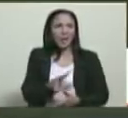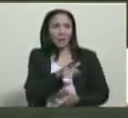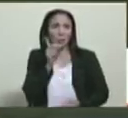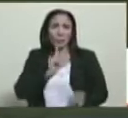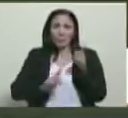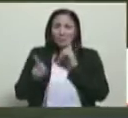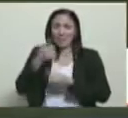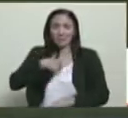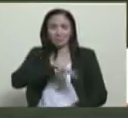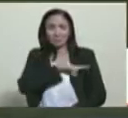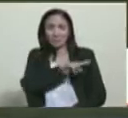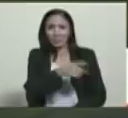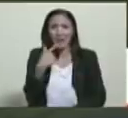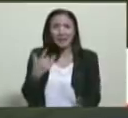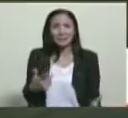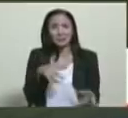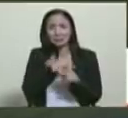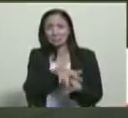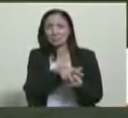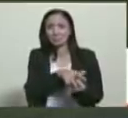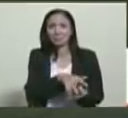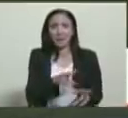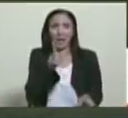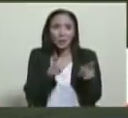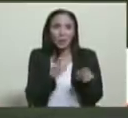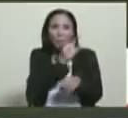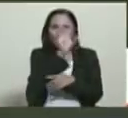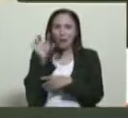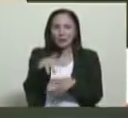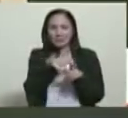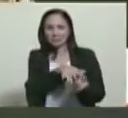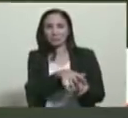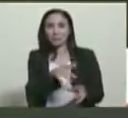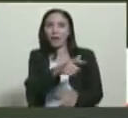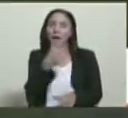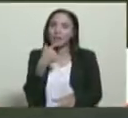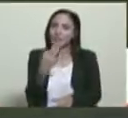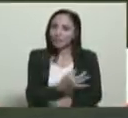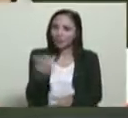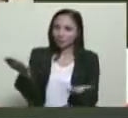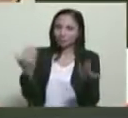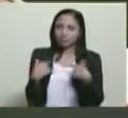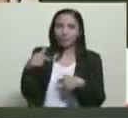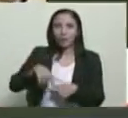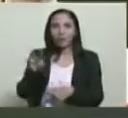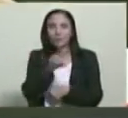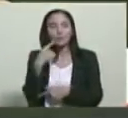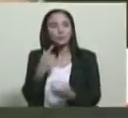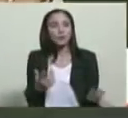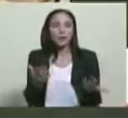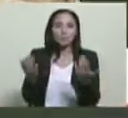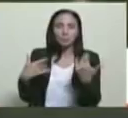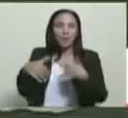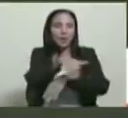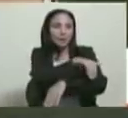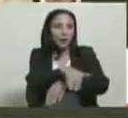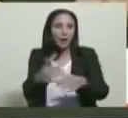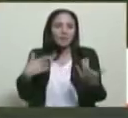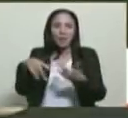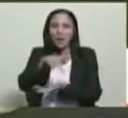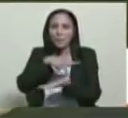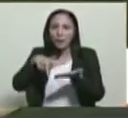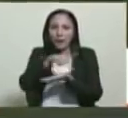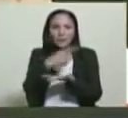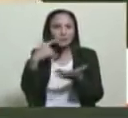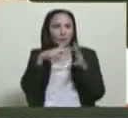mundo, de nuestro pueblo, de nuestra realidad. ¿Y cuánta verdad descubren ustedes transitando por las calles, por las plazas, por